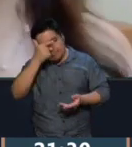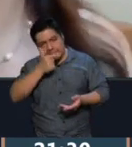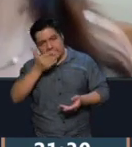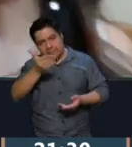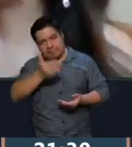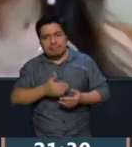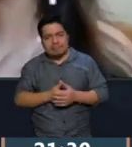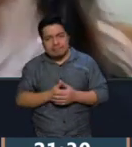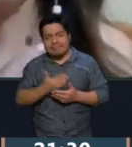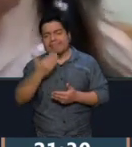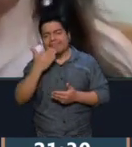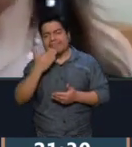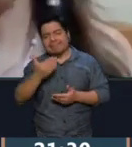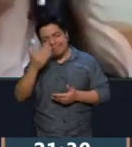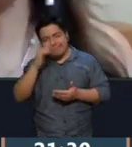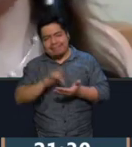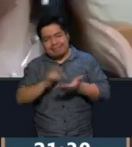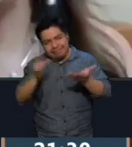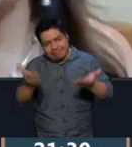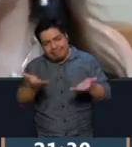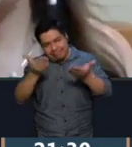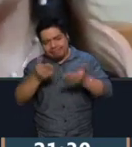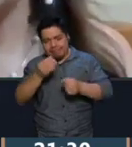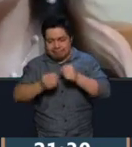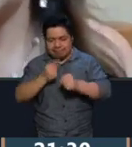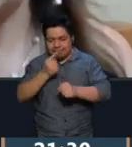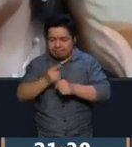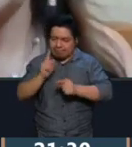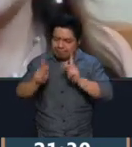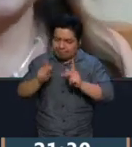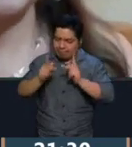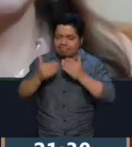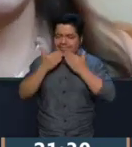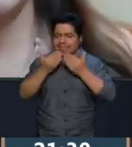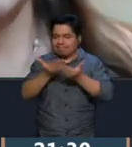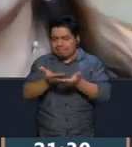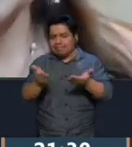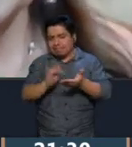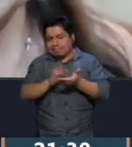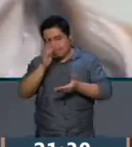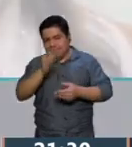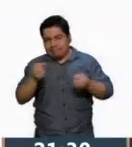Buenas noches y muchas gracias por la oportunidad de dialogar. Muchísimas gracias. Hasta luego.